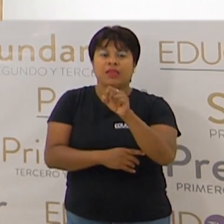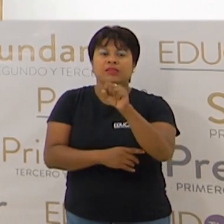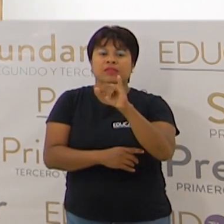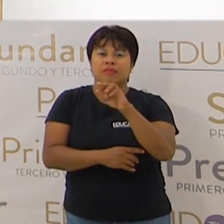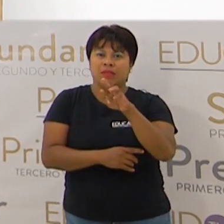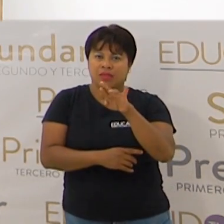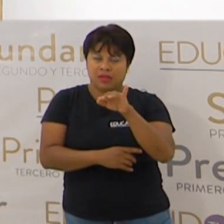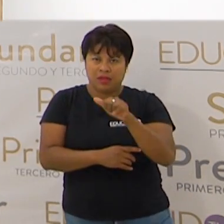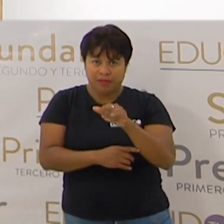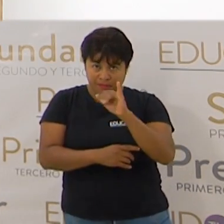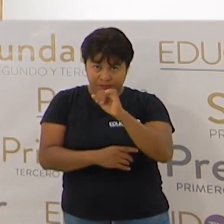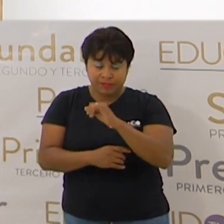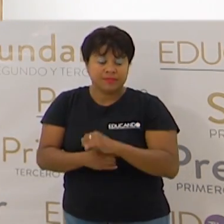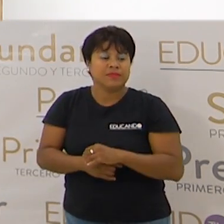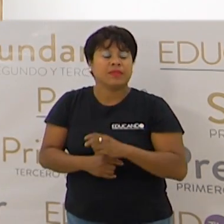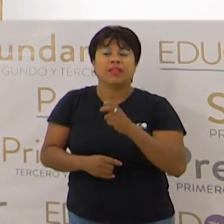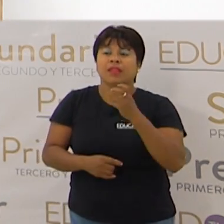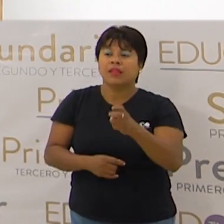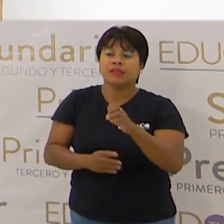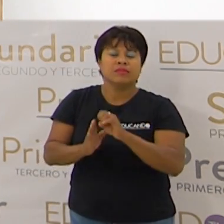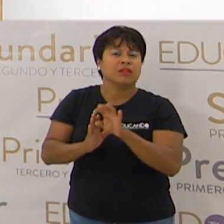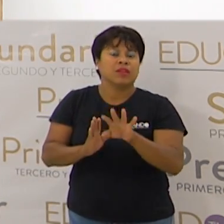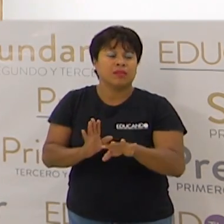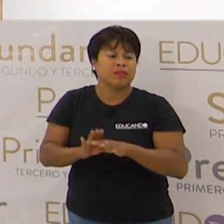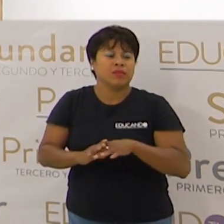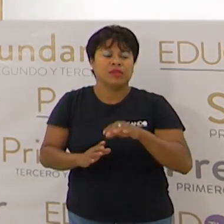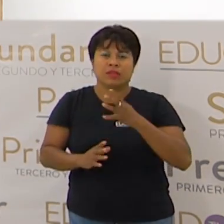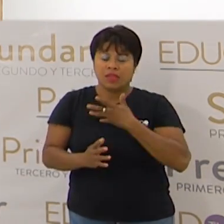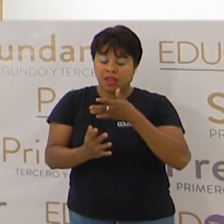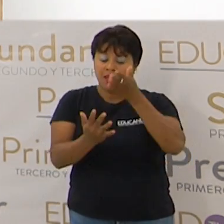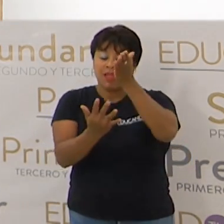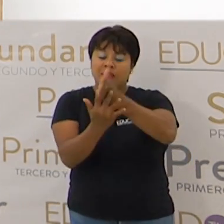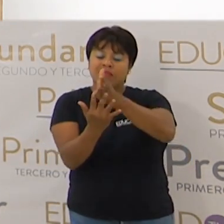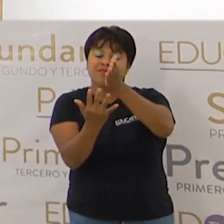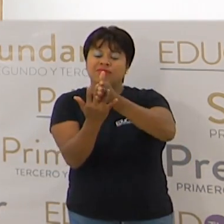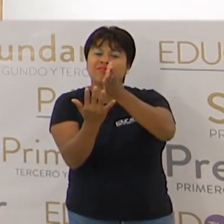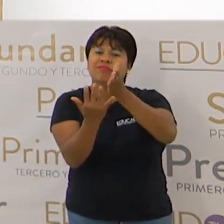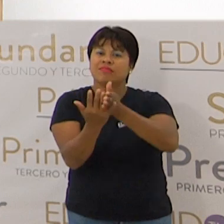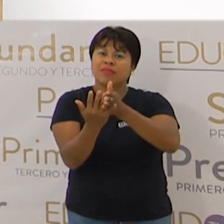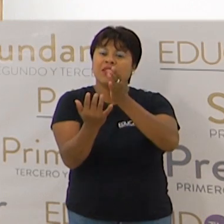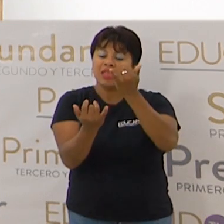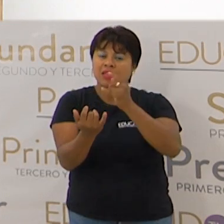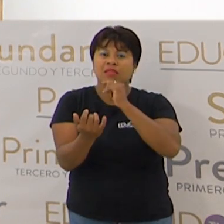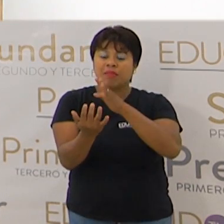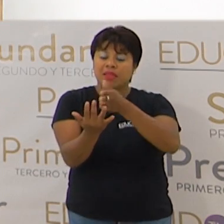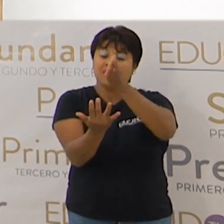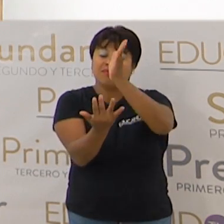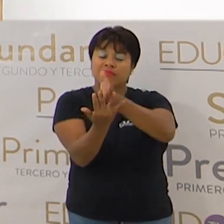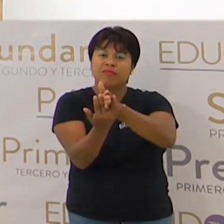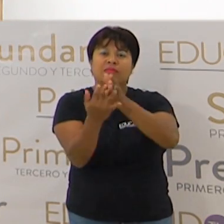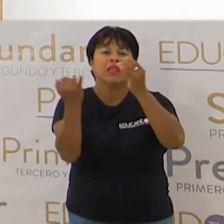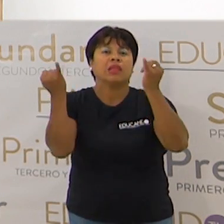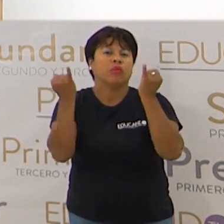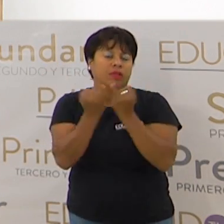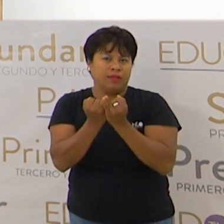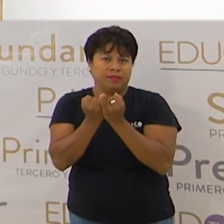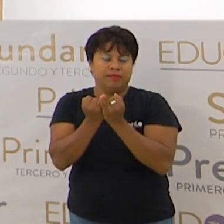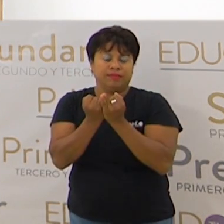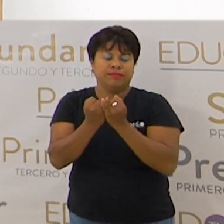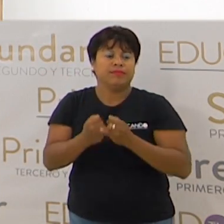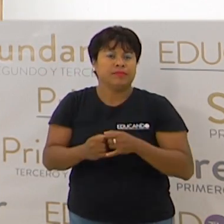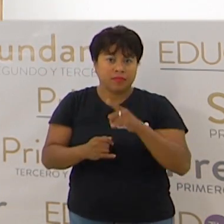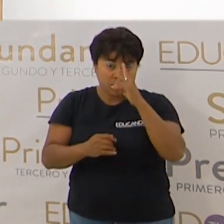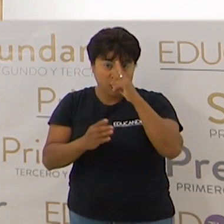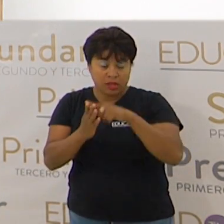de simetría, ¿sí? Es decir, que divida la figura en 2 partes exactamente